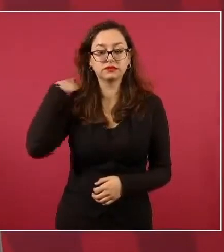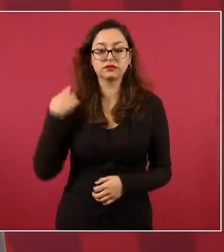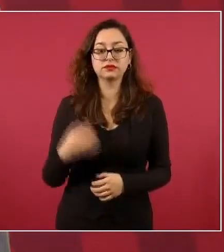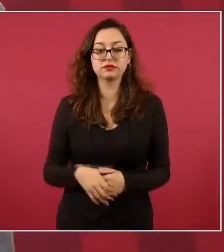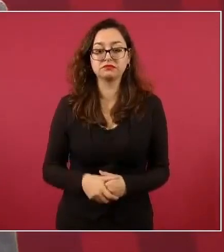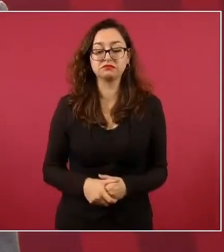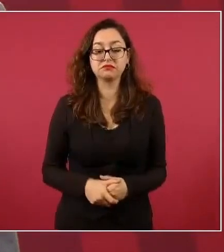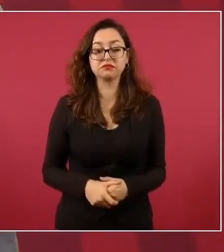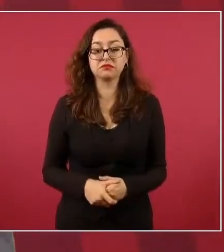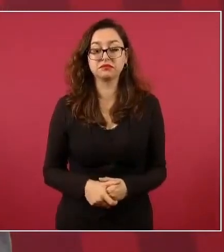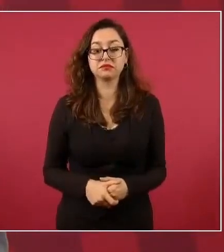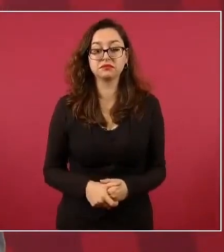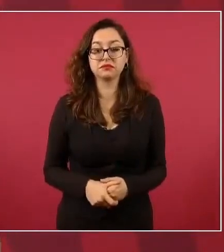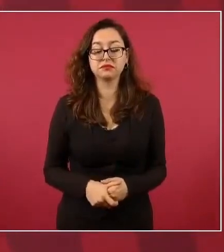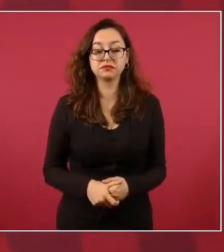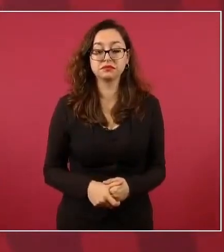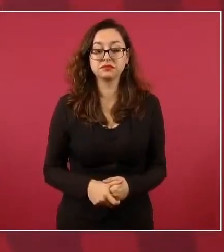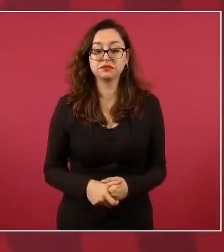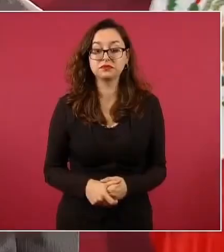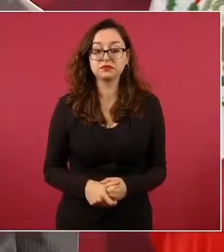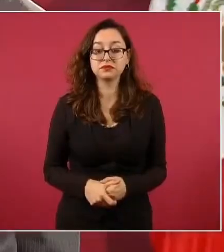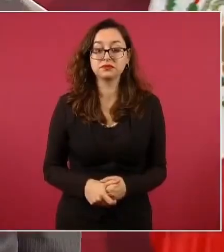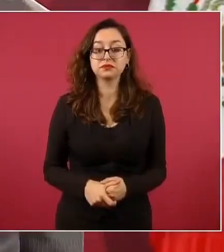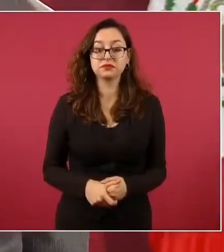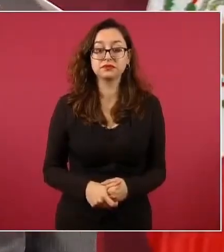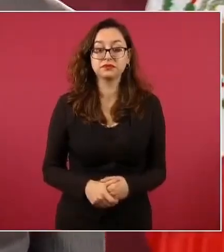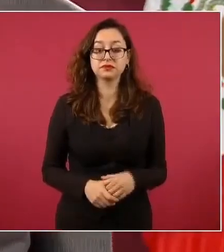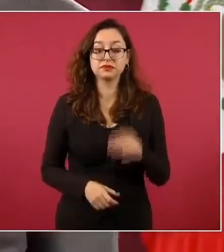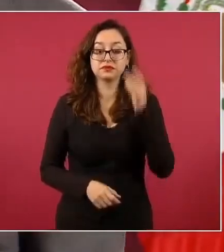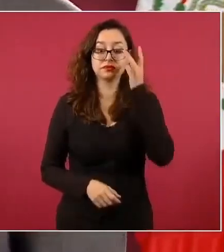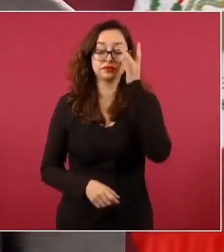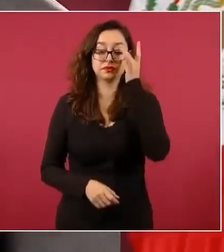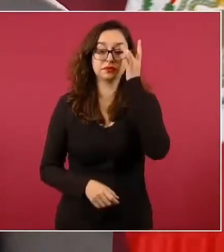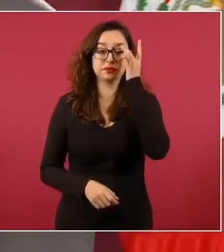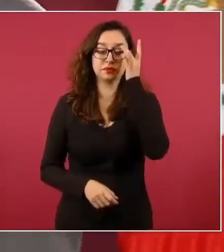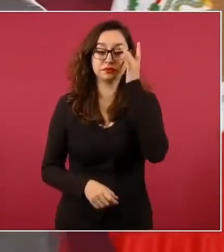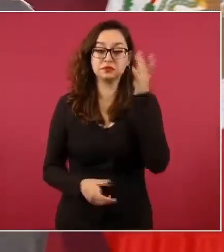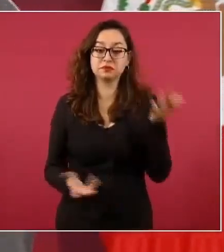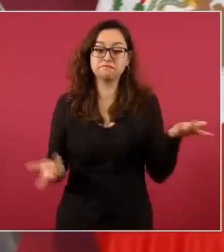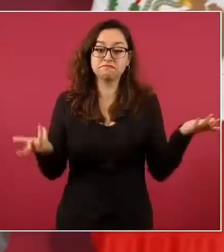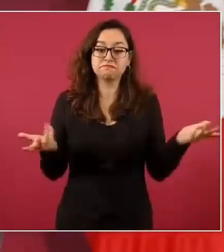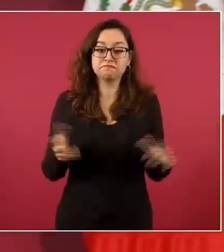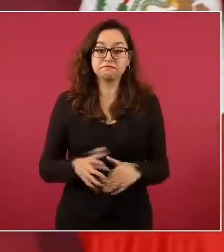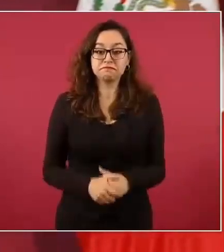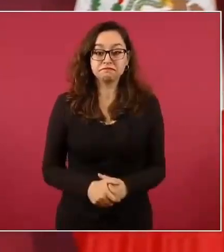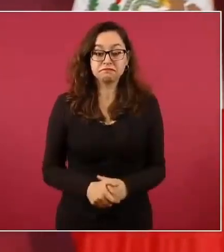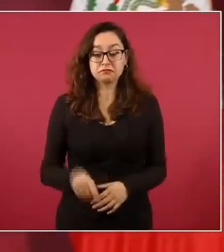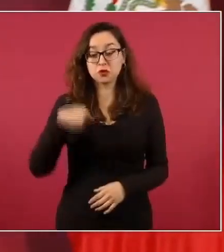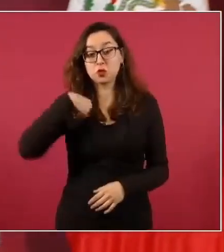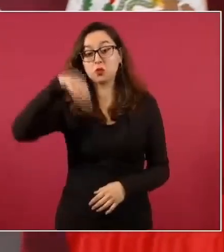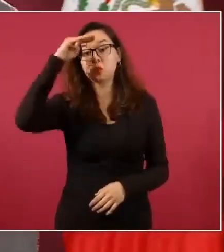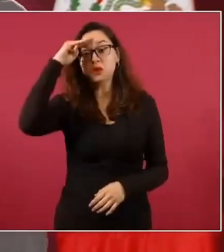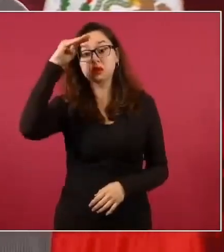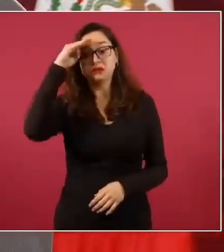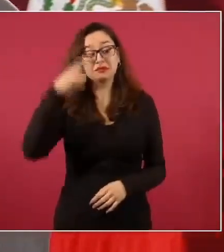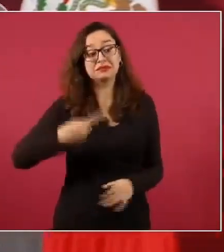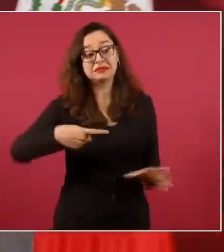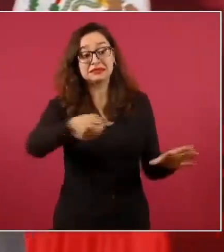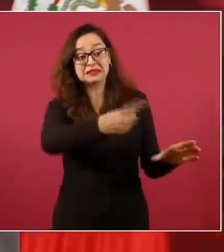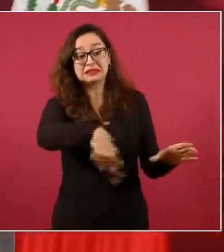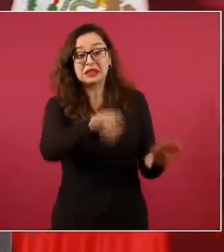aunque ya está difícil que en Las Lomas cambien de modo de parecer, pero que no